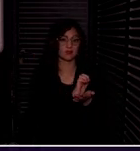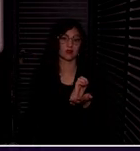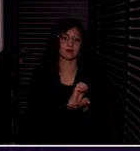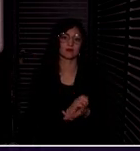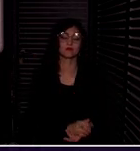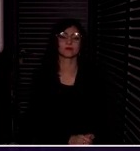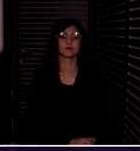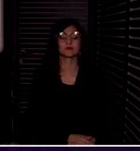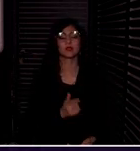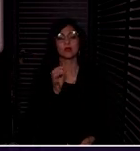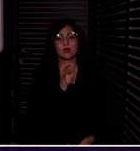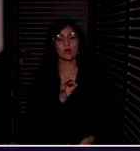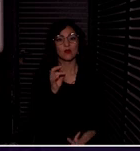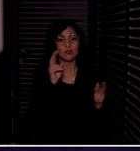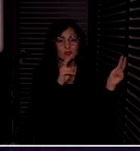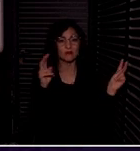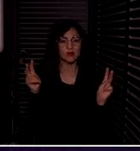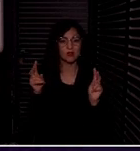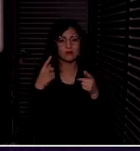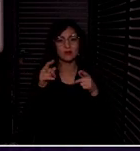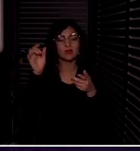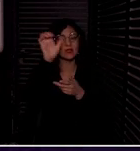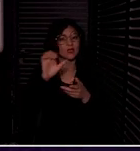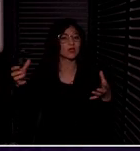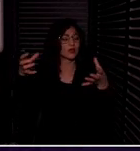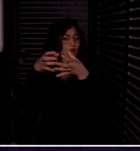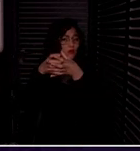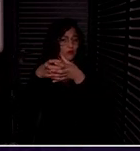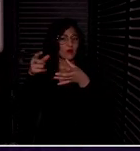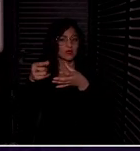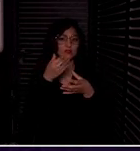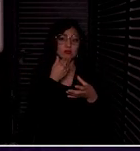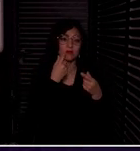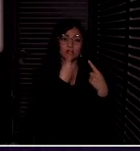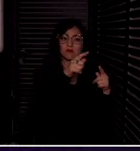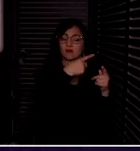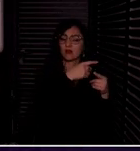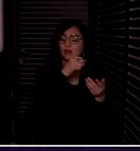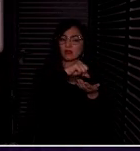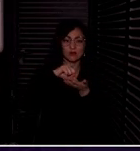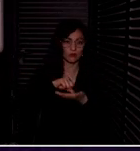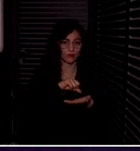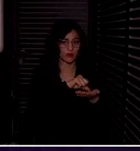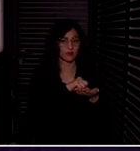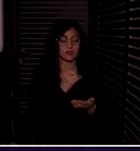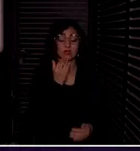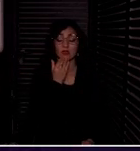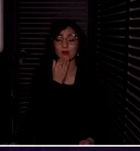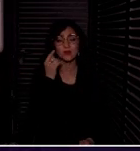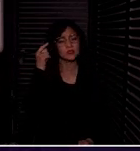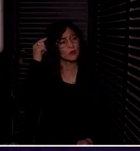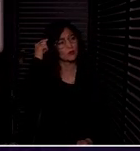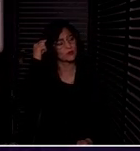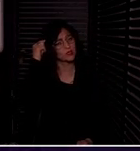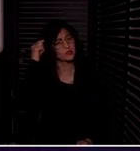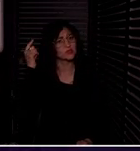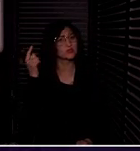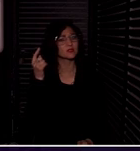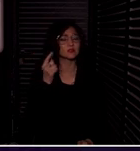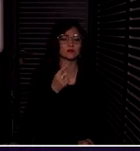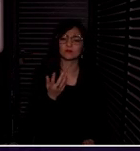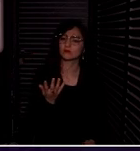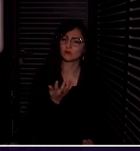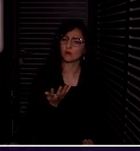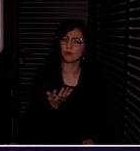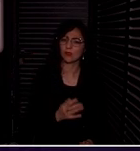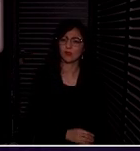organismos supranacionales, como es el caso de la Comisión Europea, a este respecto. Pero es un escenario de futuro, piensa en cuatro. Ustedes, imagino, pensarán lo